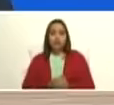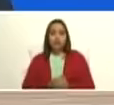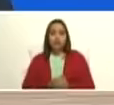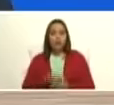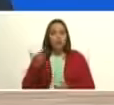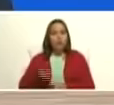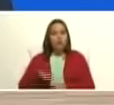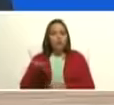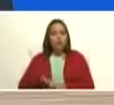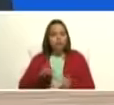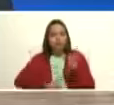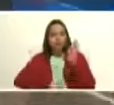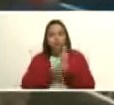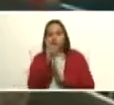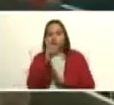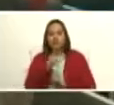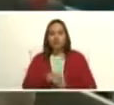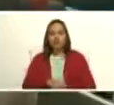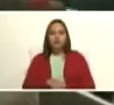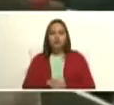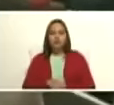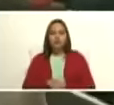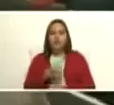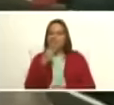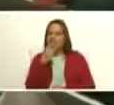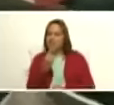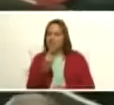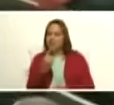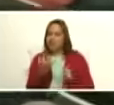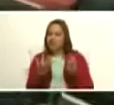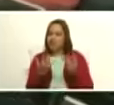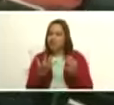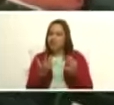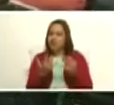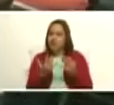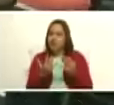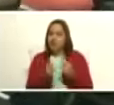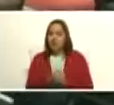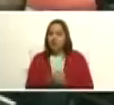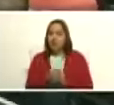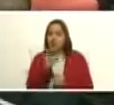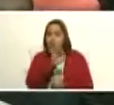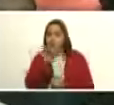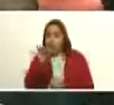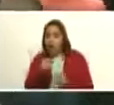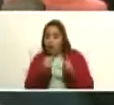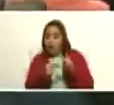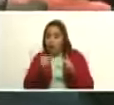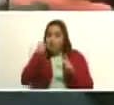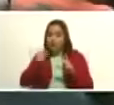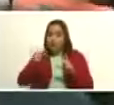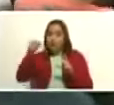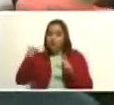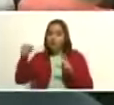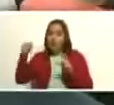auspiciosos, que dicen que los indicadores siguen